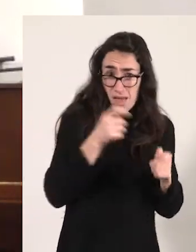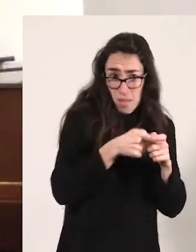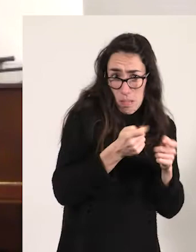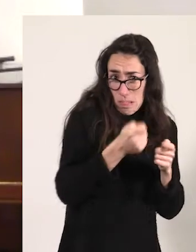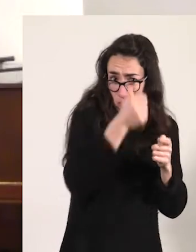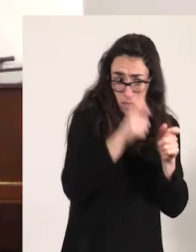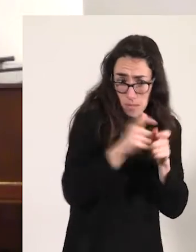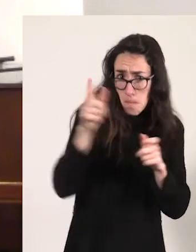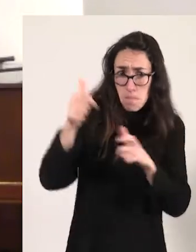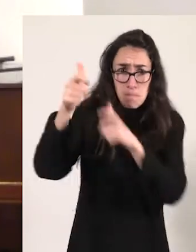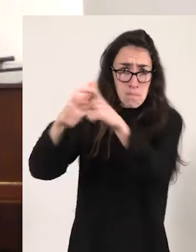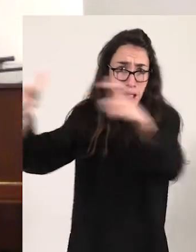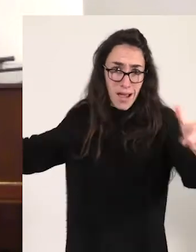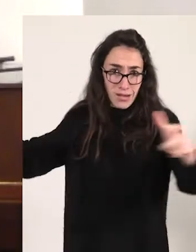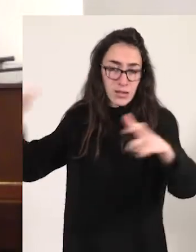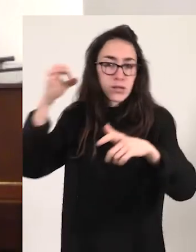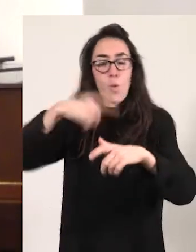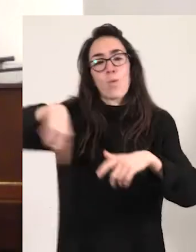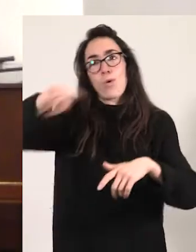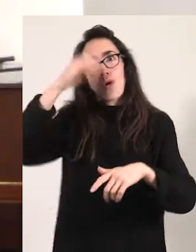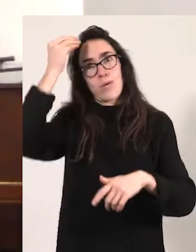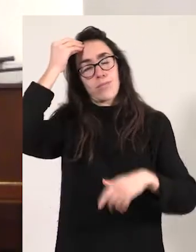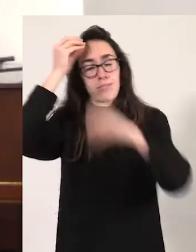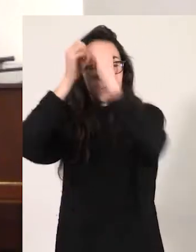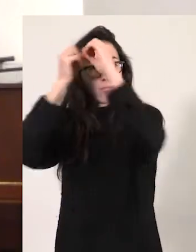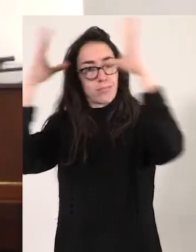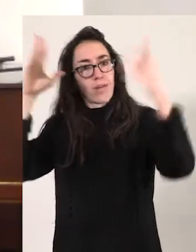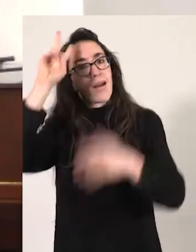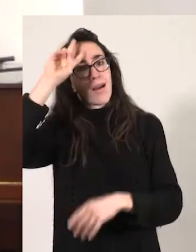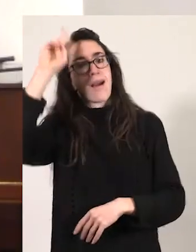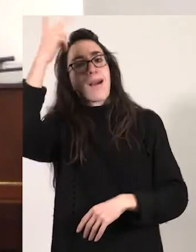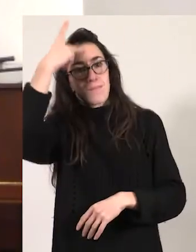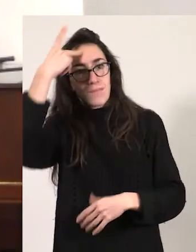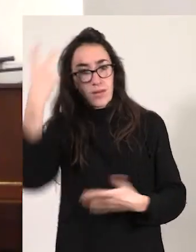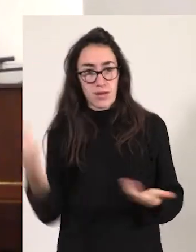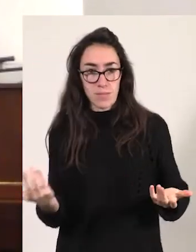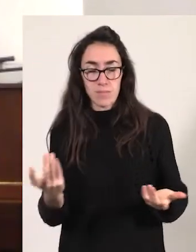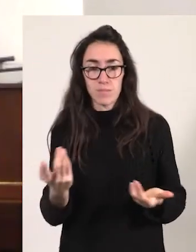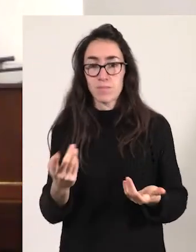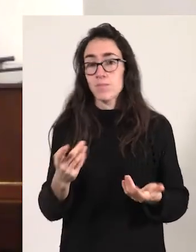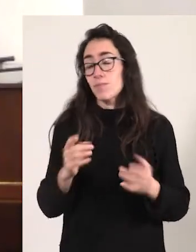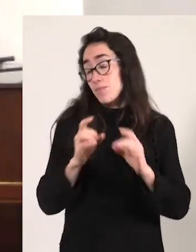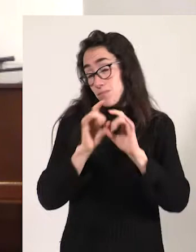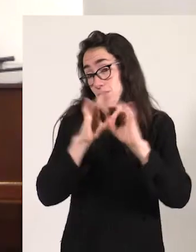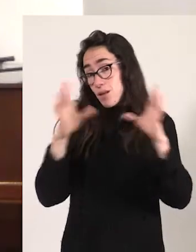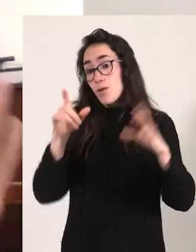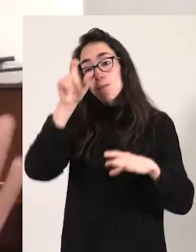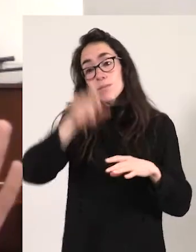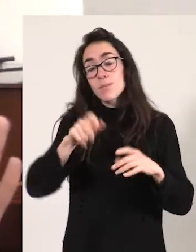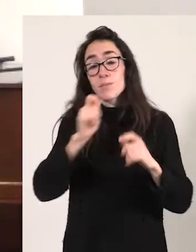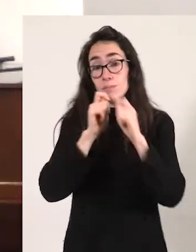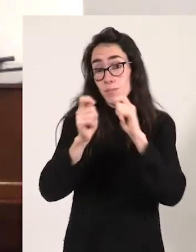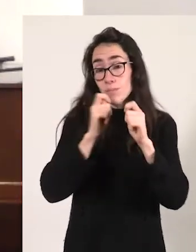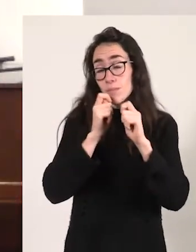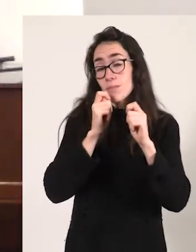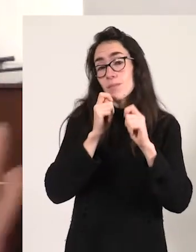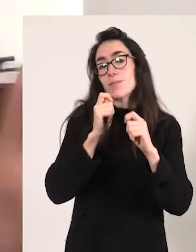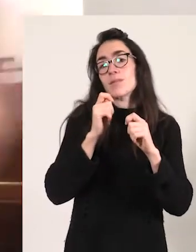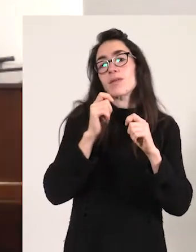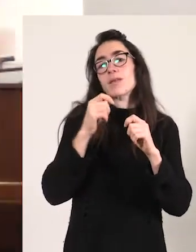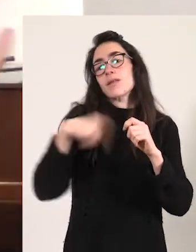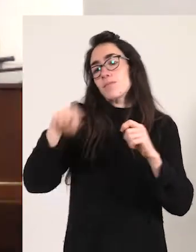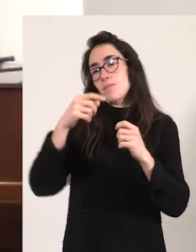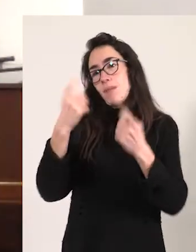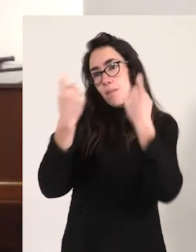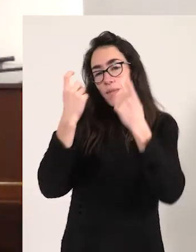demás, seguramente nos cambiaría un poco la percepción que tenemos de todas estas cosas. Por otro lado, bueno, el punto de partida para cualquier periodista es